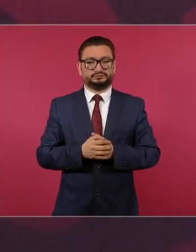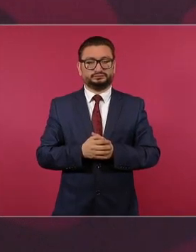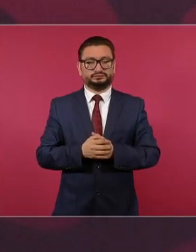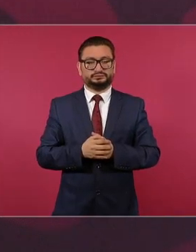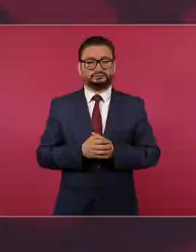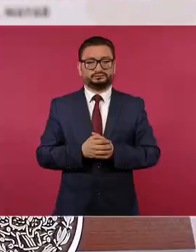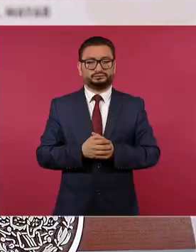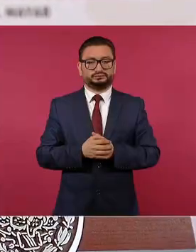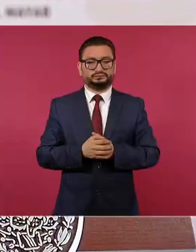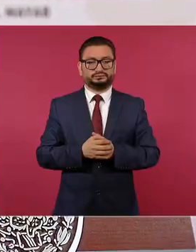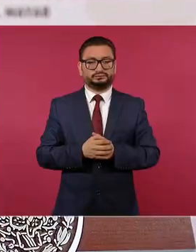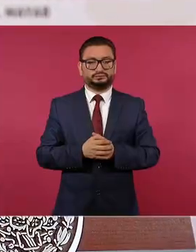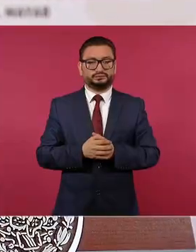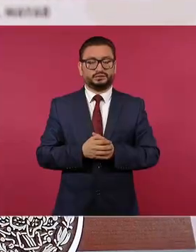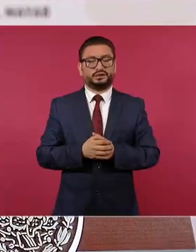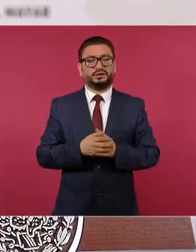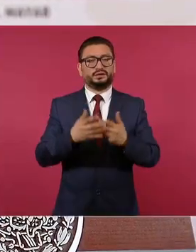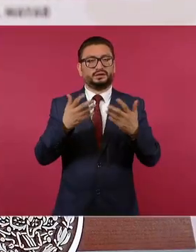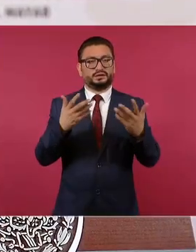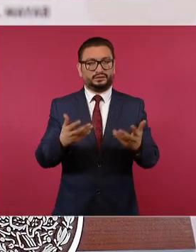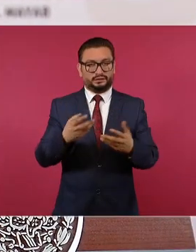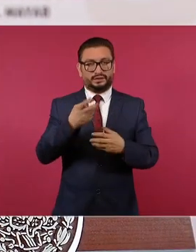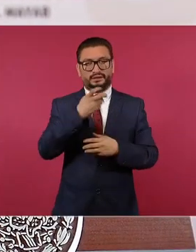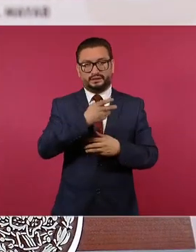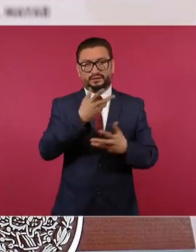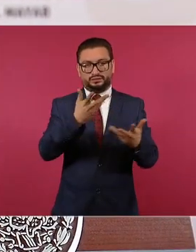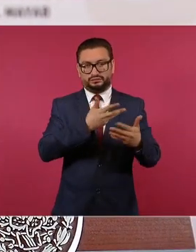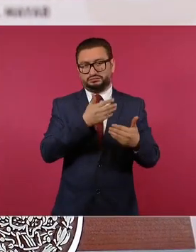Eso es de procedimiento,